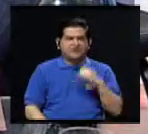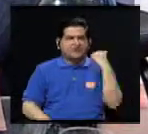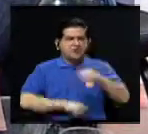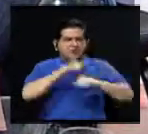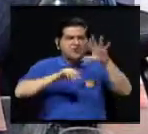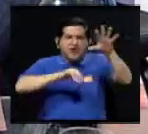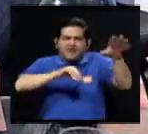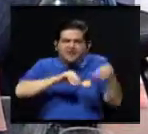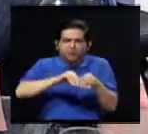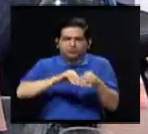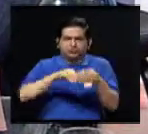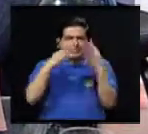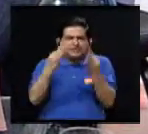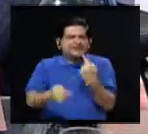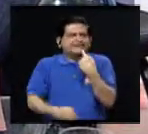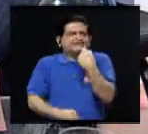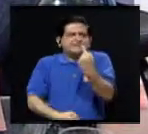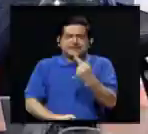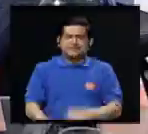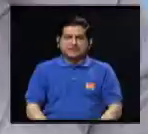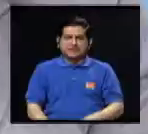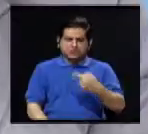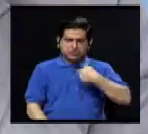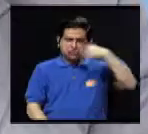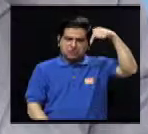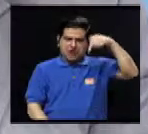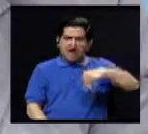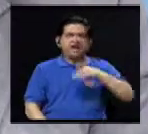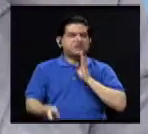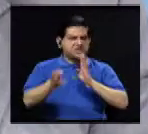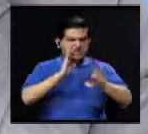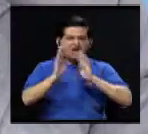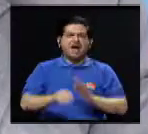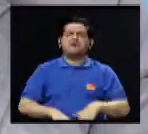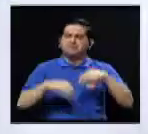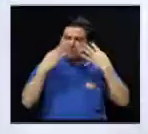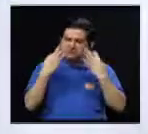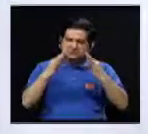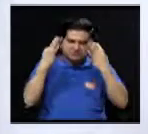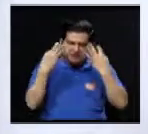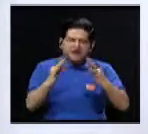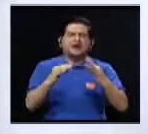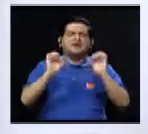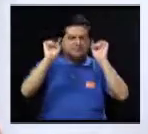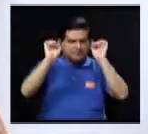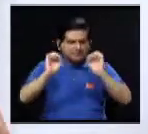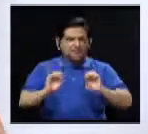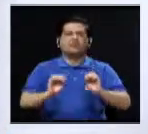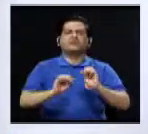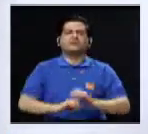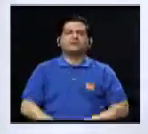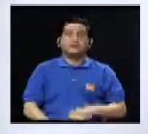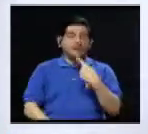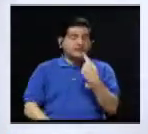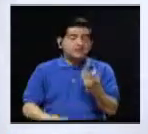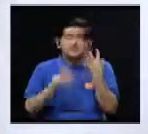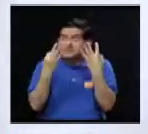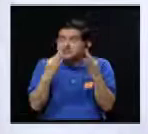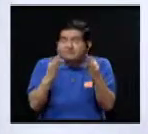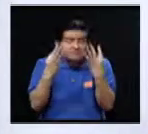esfuerzo más para decir, aquí voy a hablar lo que pueda, voy a decir lo que